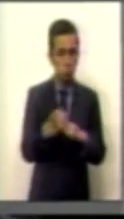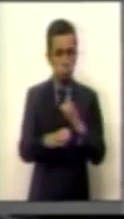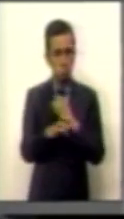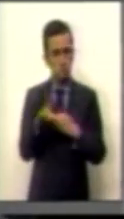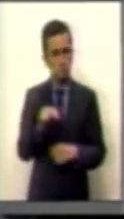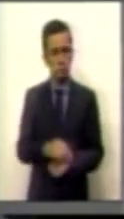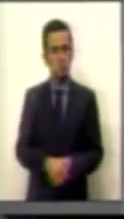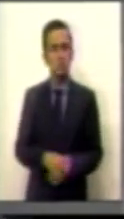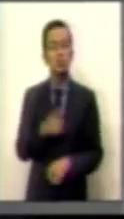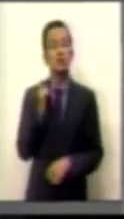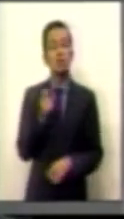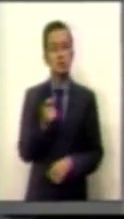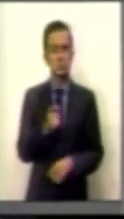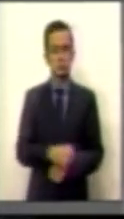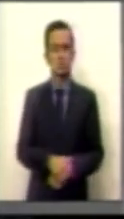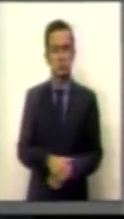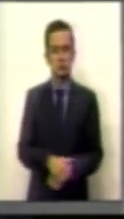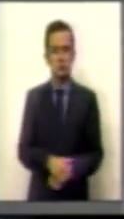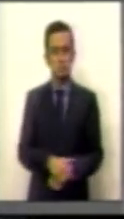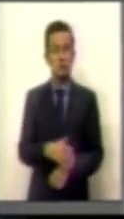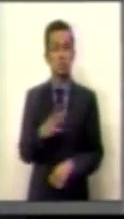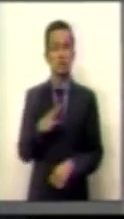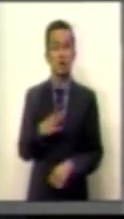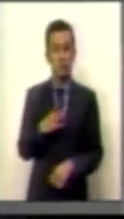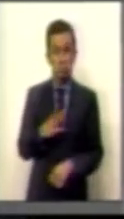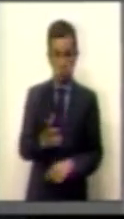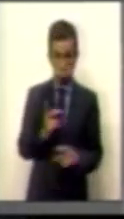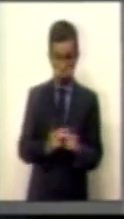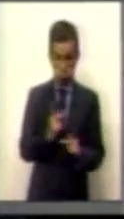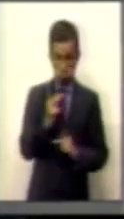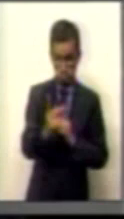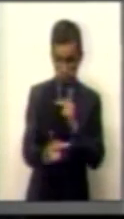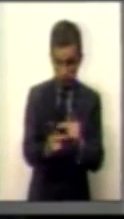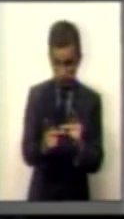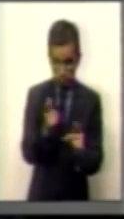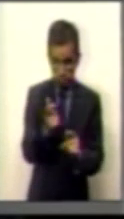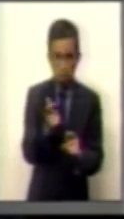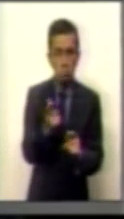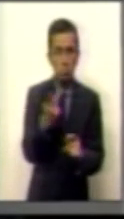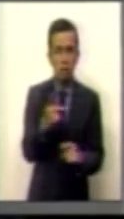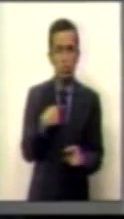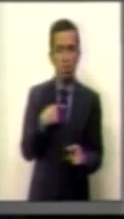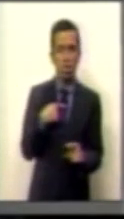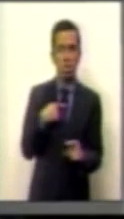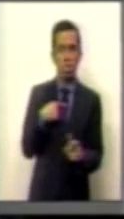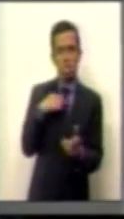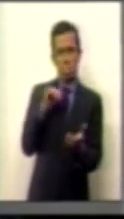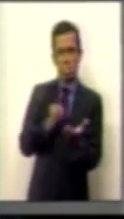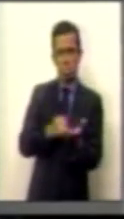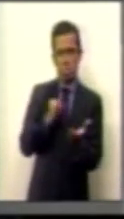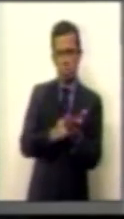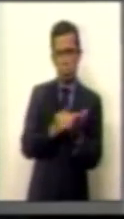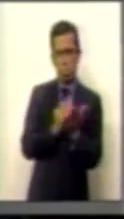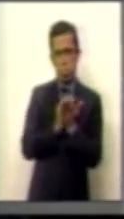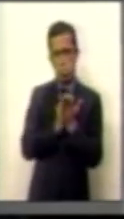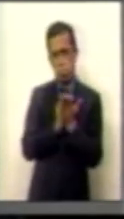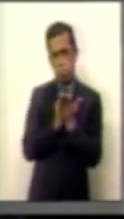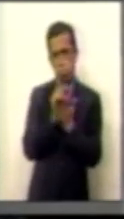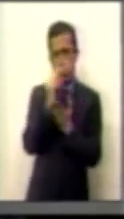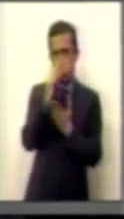sino en el cobro de tasas de interés, ya no solamente usurarias, sino